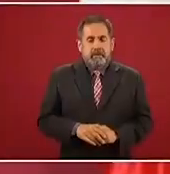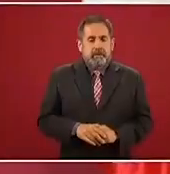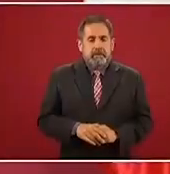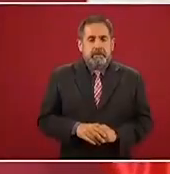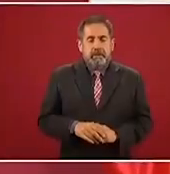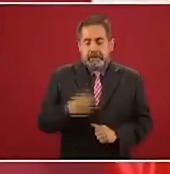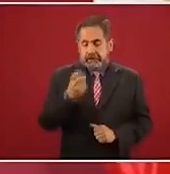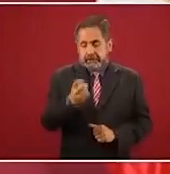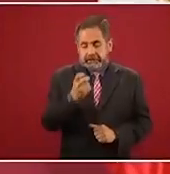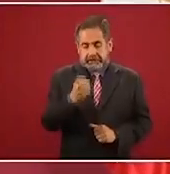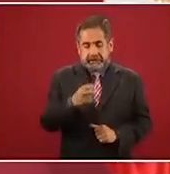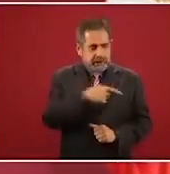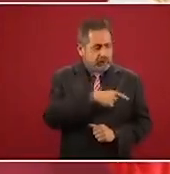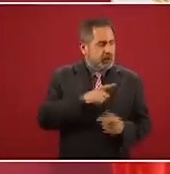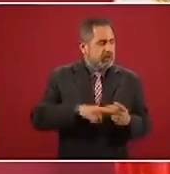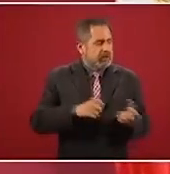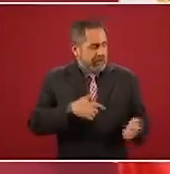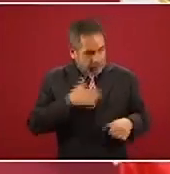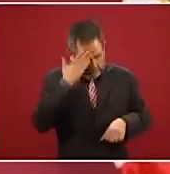esa amnesia